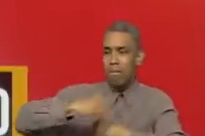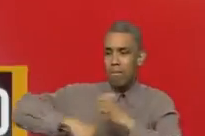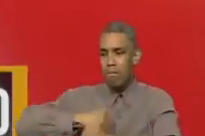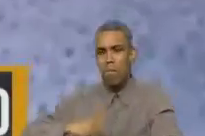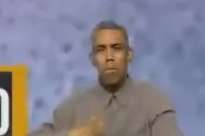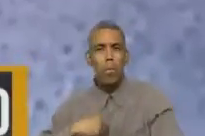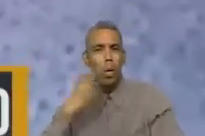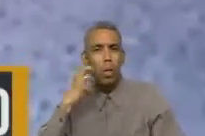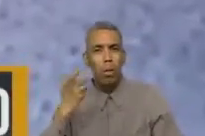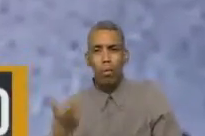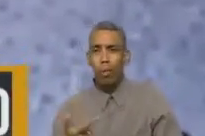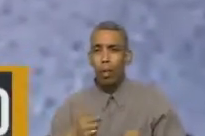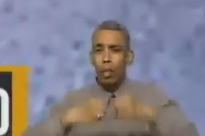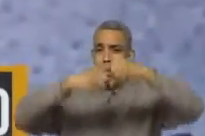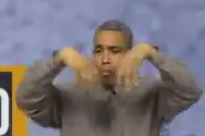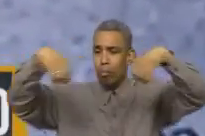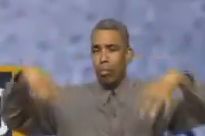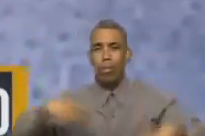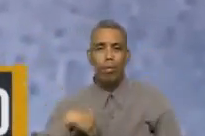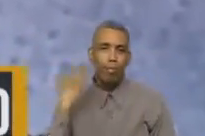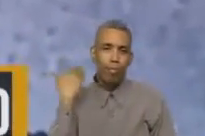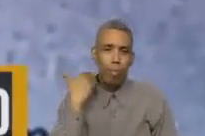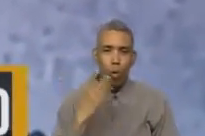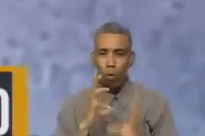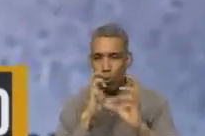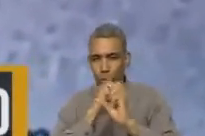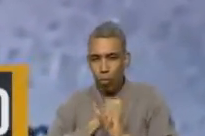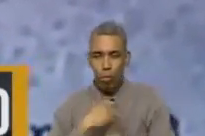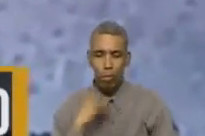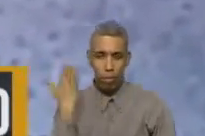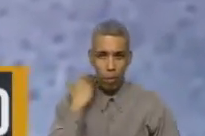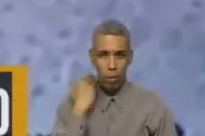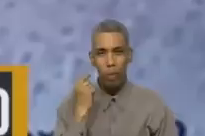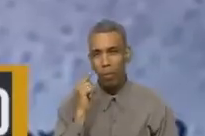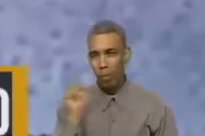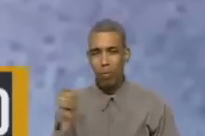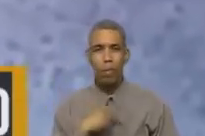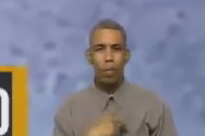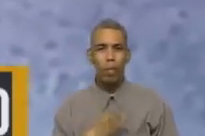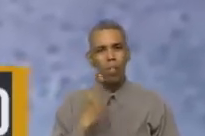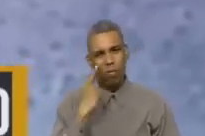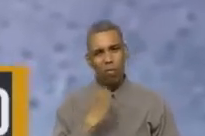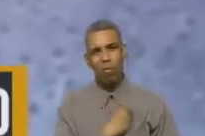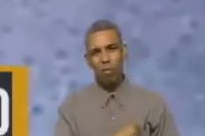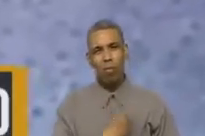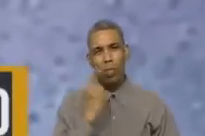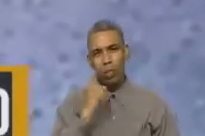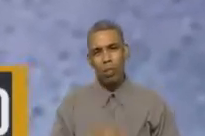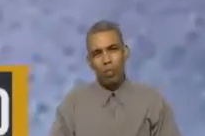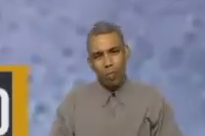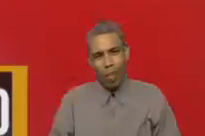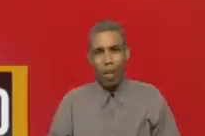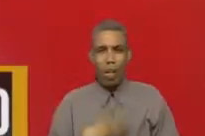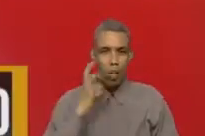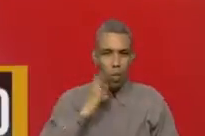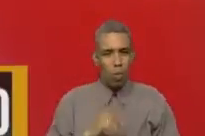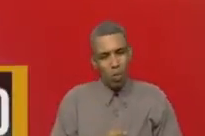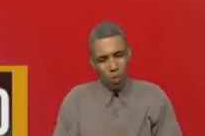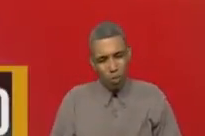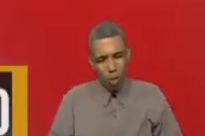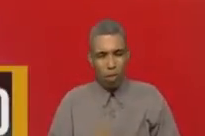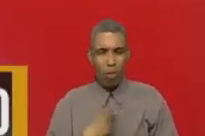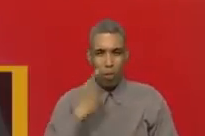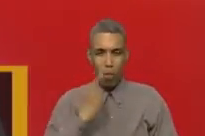dejan a oscuras. Un llamado a quienes así actúan para que paren su actuar delictivo es el llamado que hace esta comunidad educativa. Invitar a